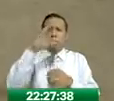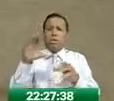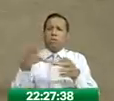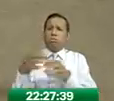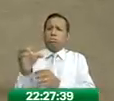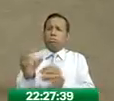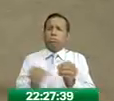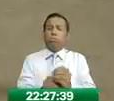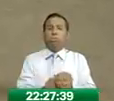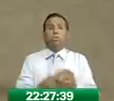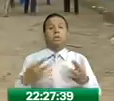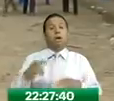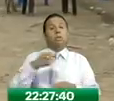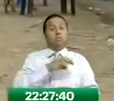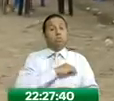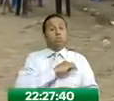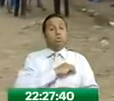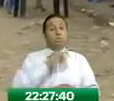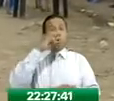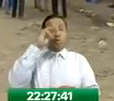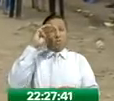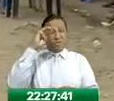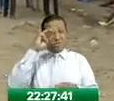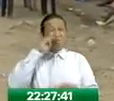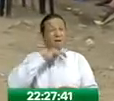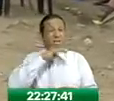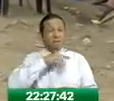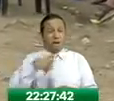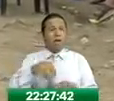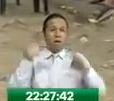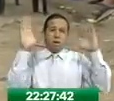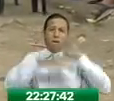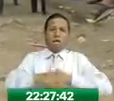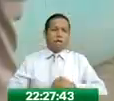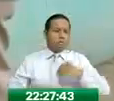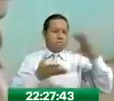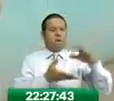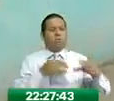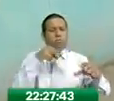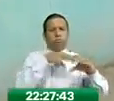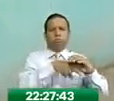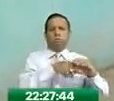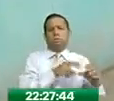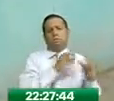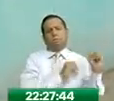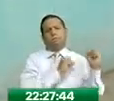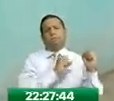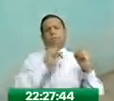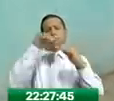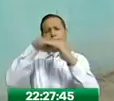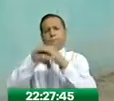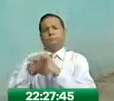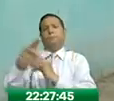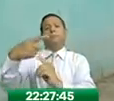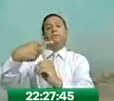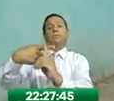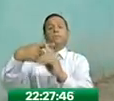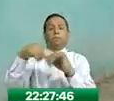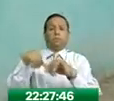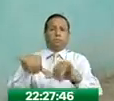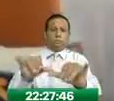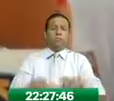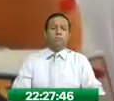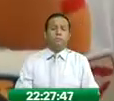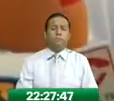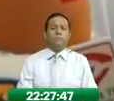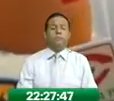donación del ataúd y el espacio en el cementerio, lugar al que fue trasladado después del mediodía tras el procedimiento de verificación y levantamiento del